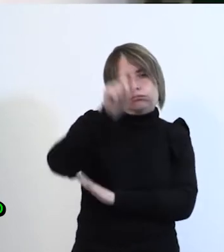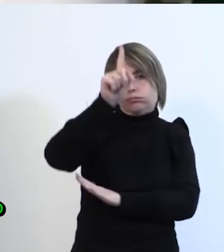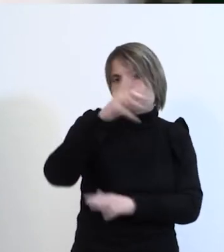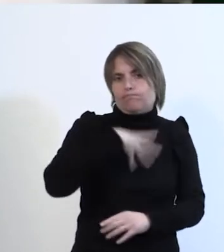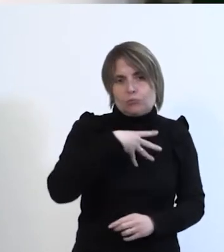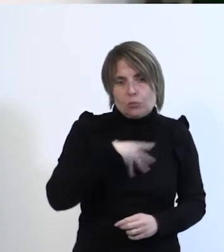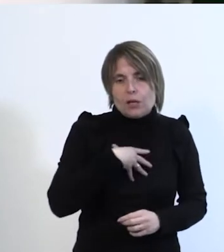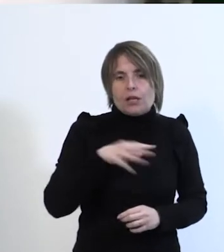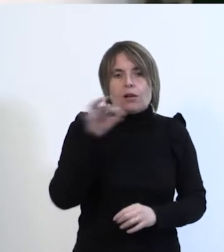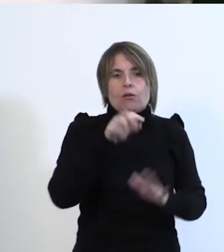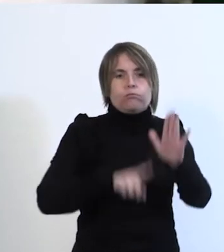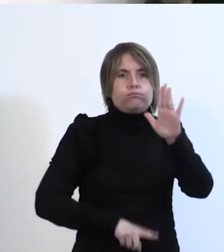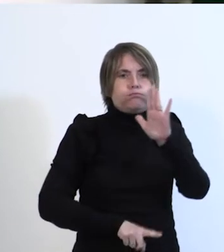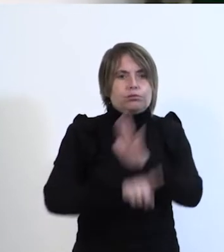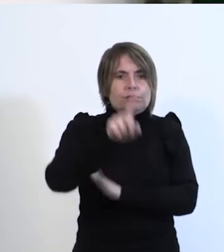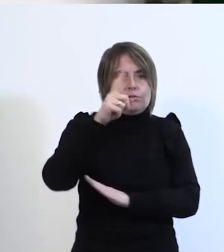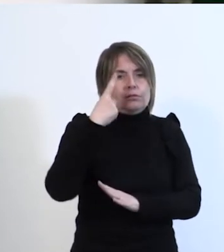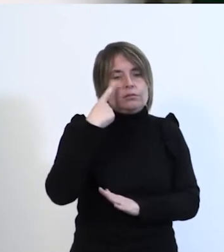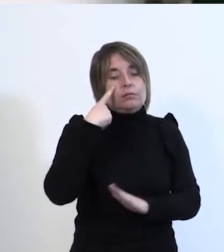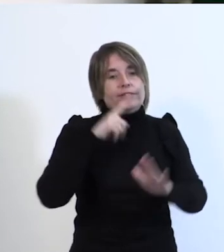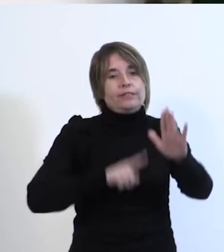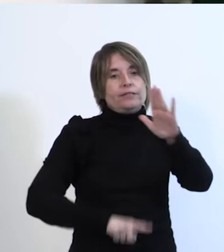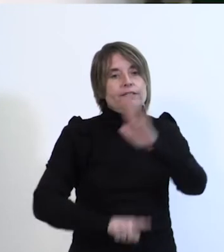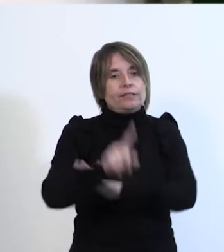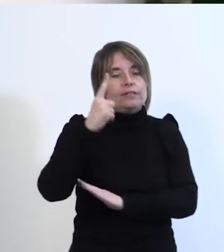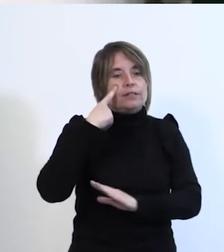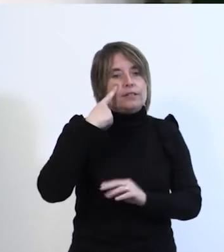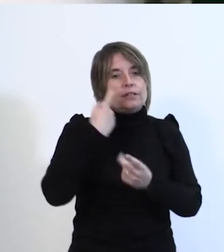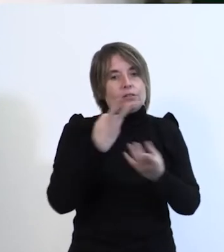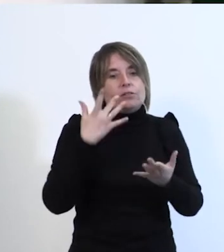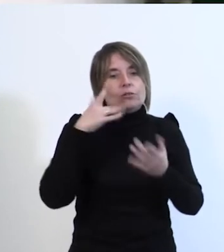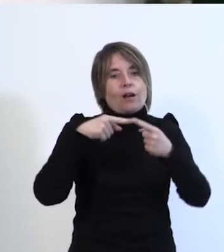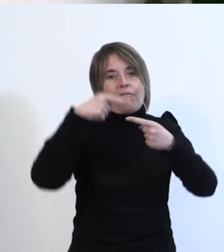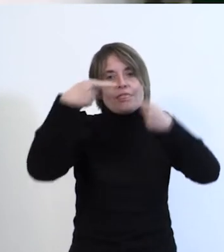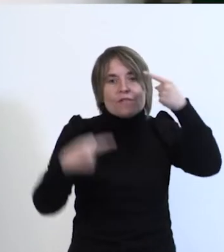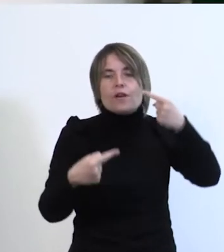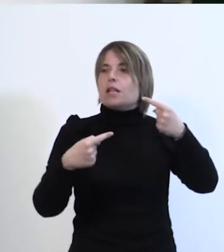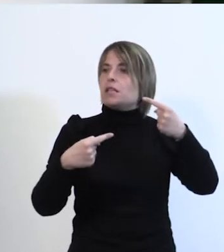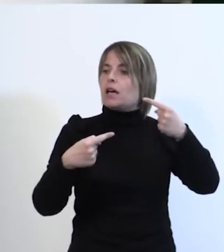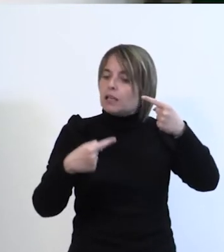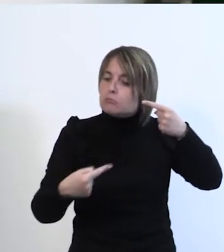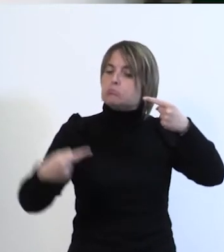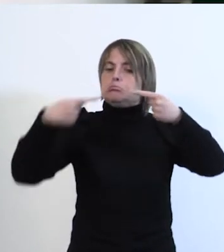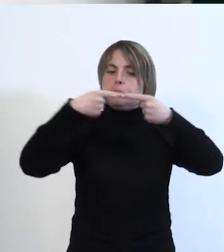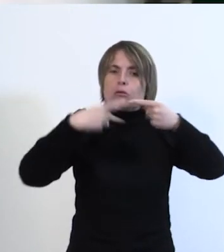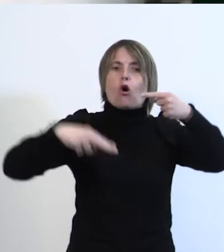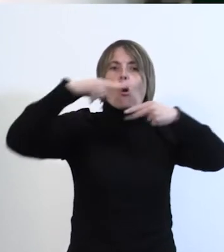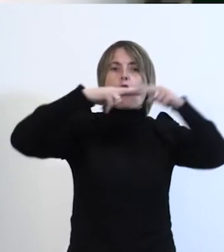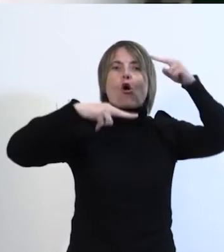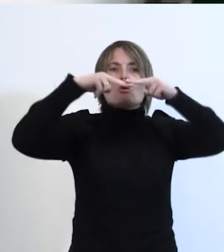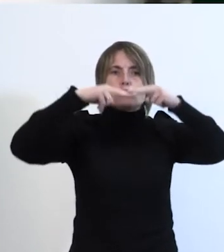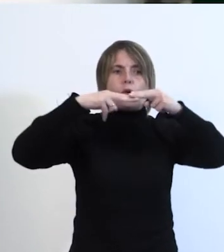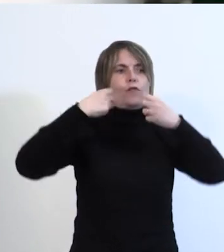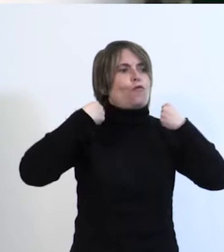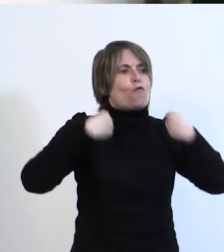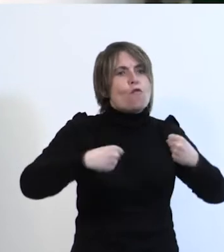superar, o si no superar las diferencias, situarnos en las diferencias y poder seguir construyendo